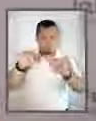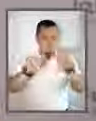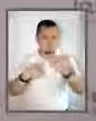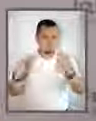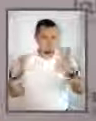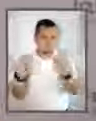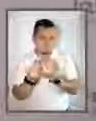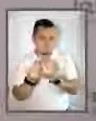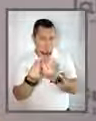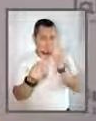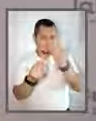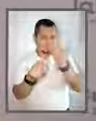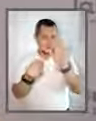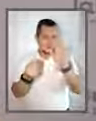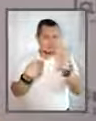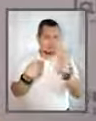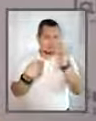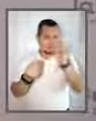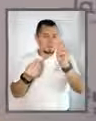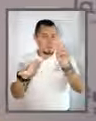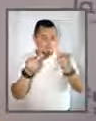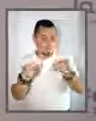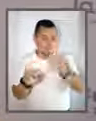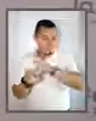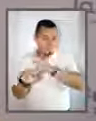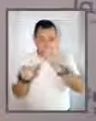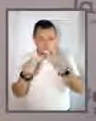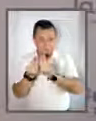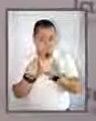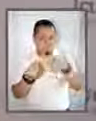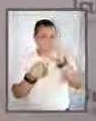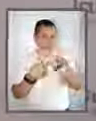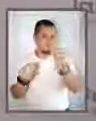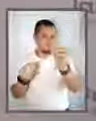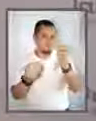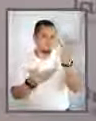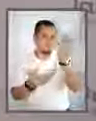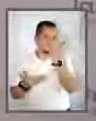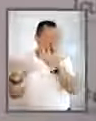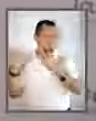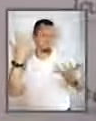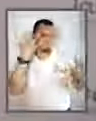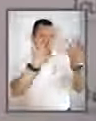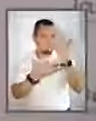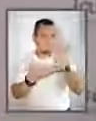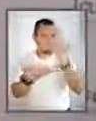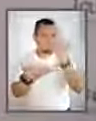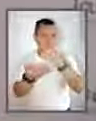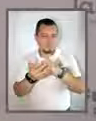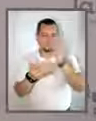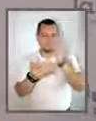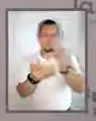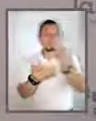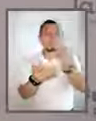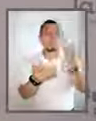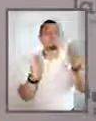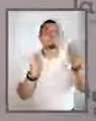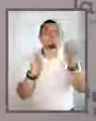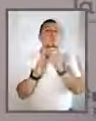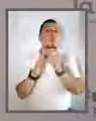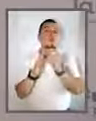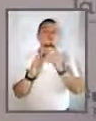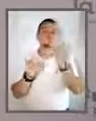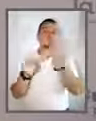estatal. Creo que es importante decir que ha habido muchísimo al respecto de lo que se conoce como pruebas